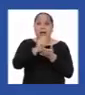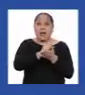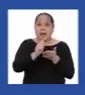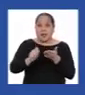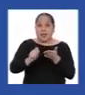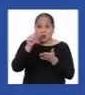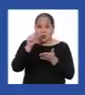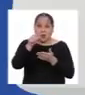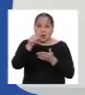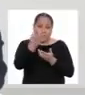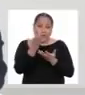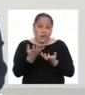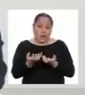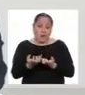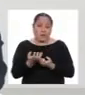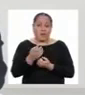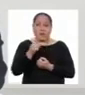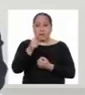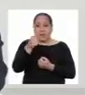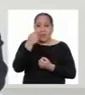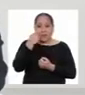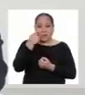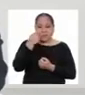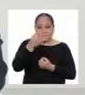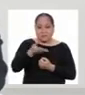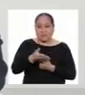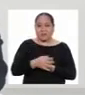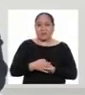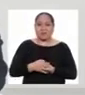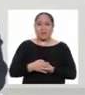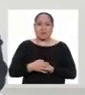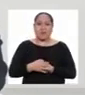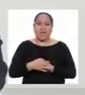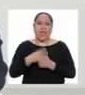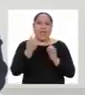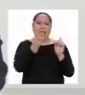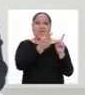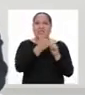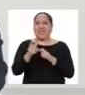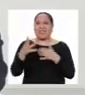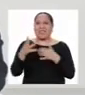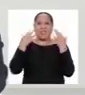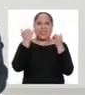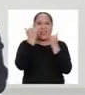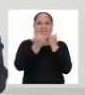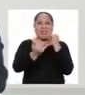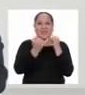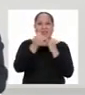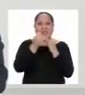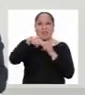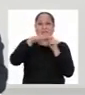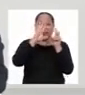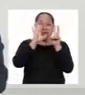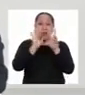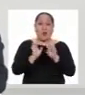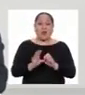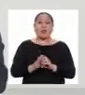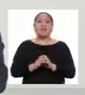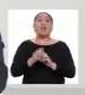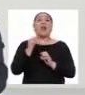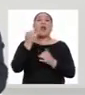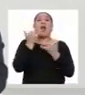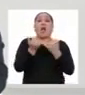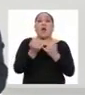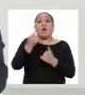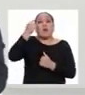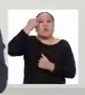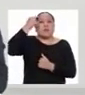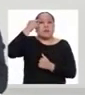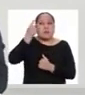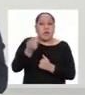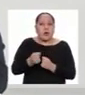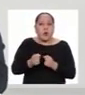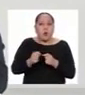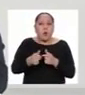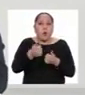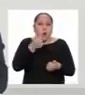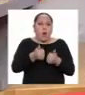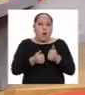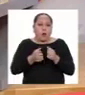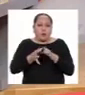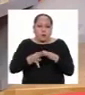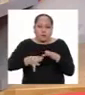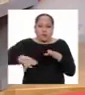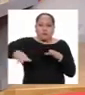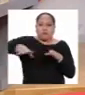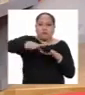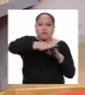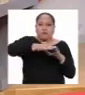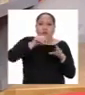Punto. Listo. Encuesta terminada. Ahora debemos pensar en el tamaño de la